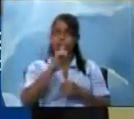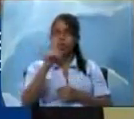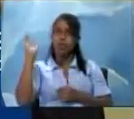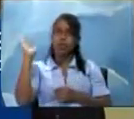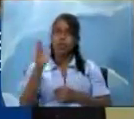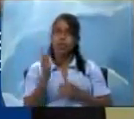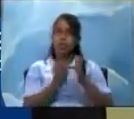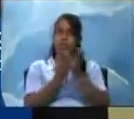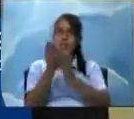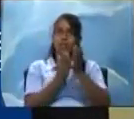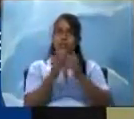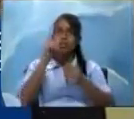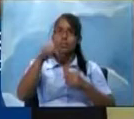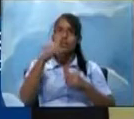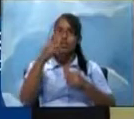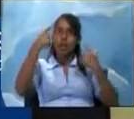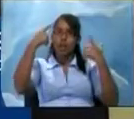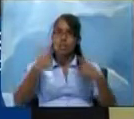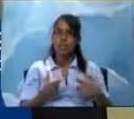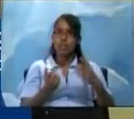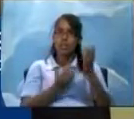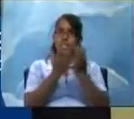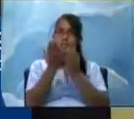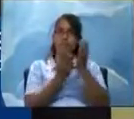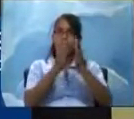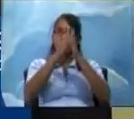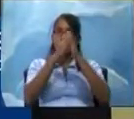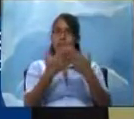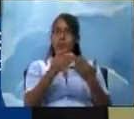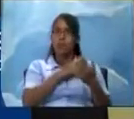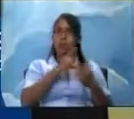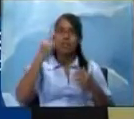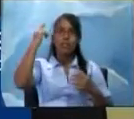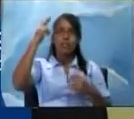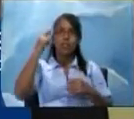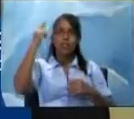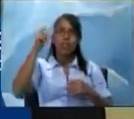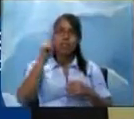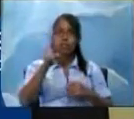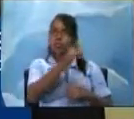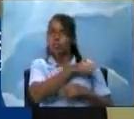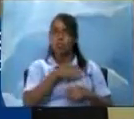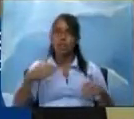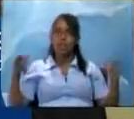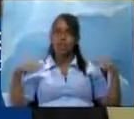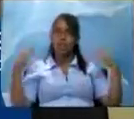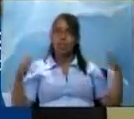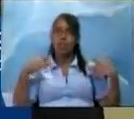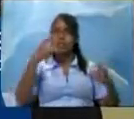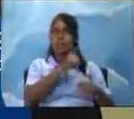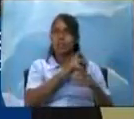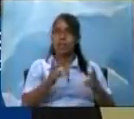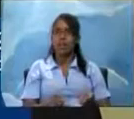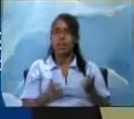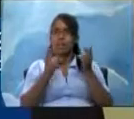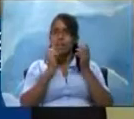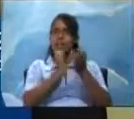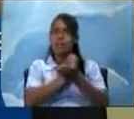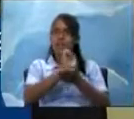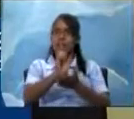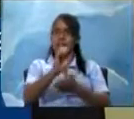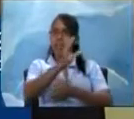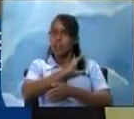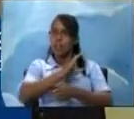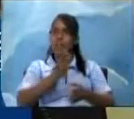no vino a servir, sino a ser servido. La palabra de reflexión: usted quiere gozar de la vida eterna, agarre